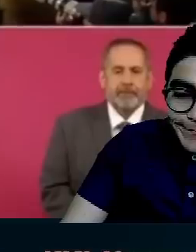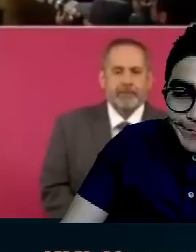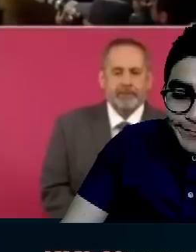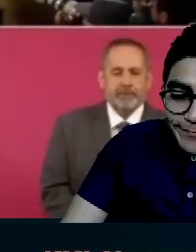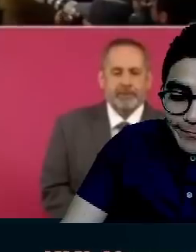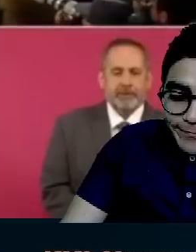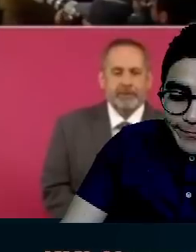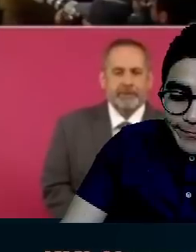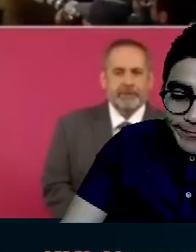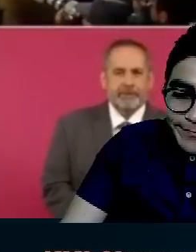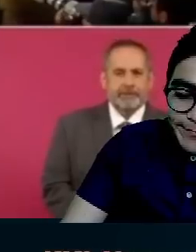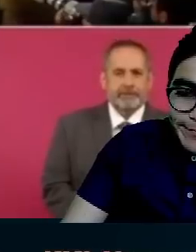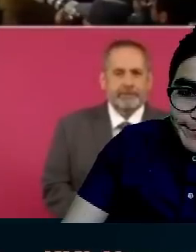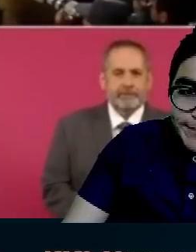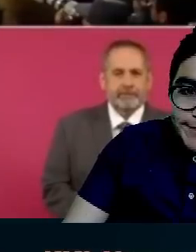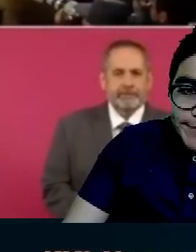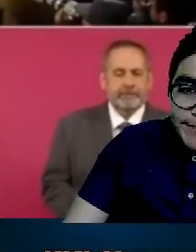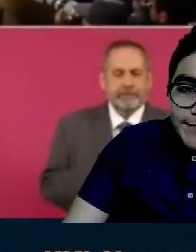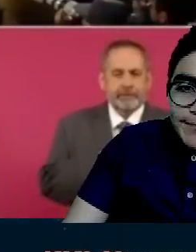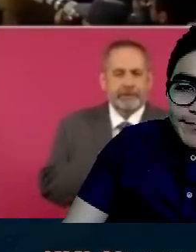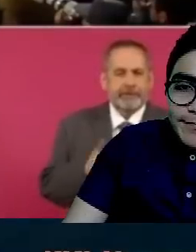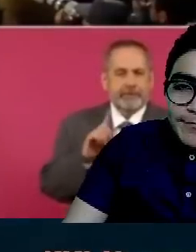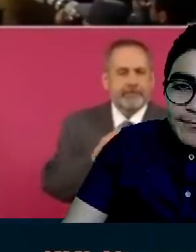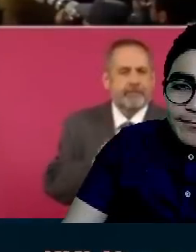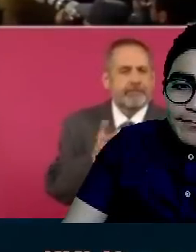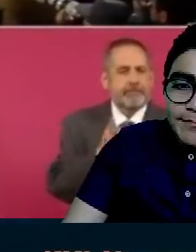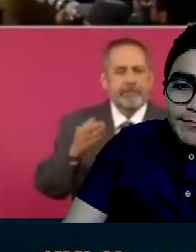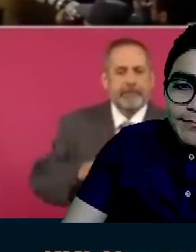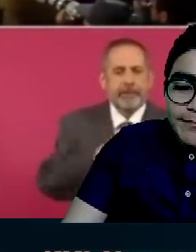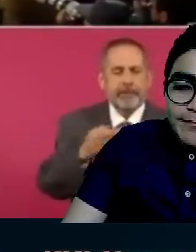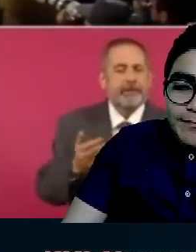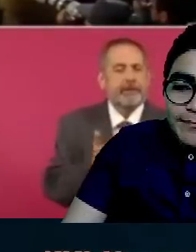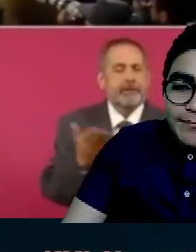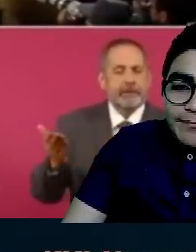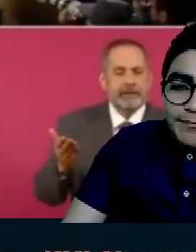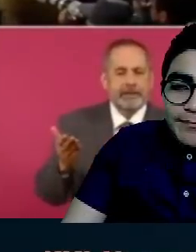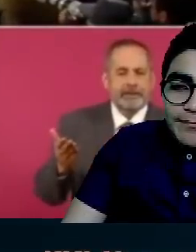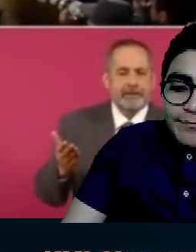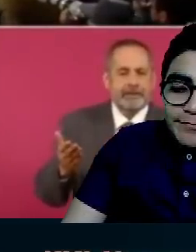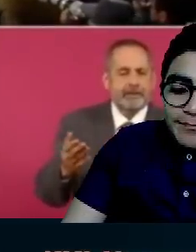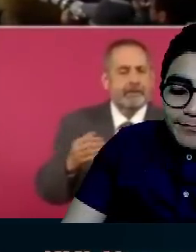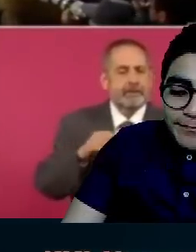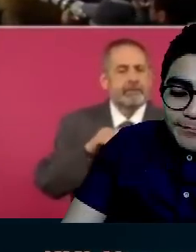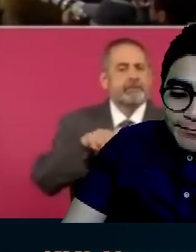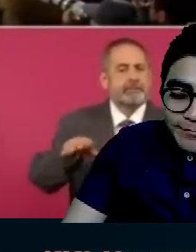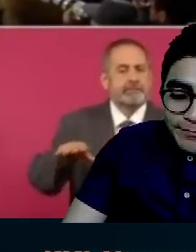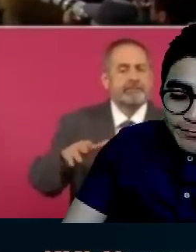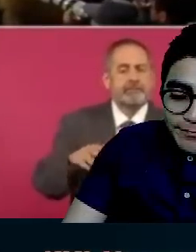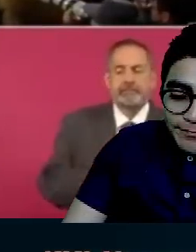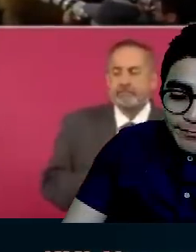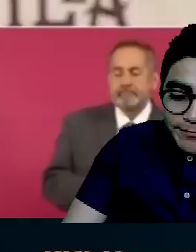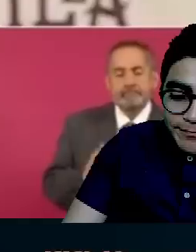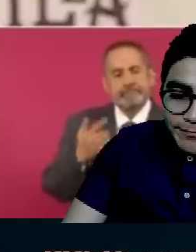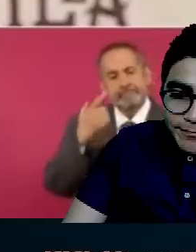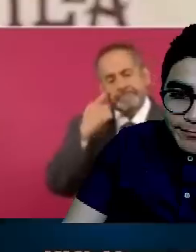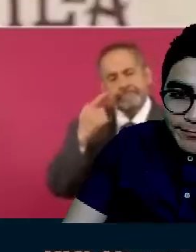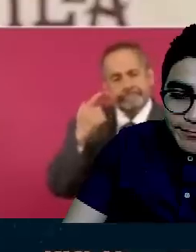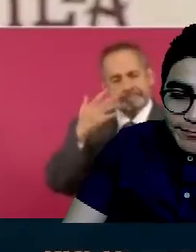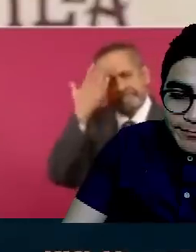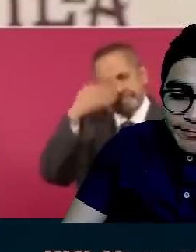decir que el presidente está bien y que está recuperando, pues no será mantener nada, ¿no?, la información en